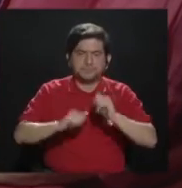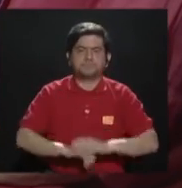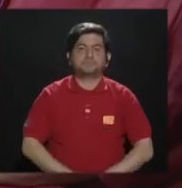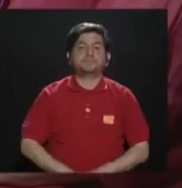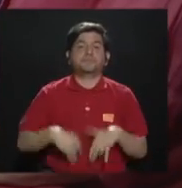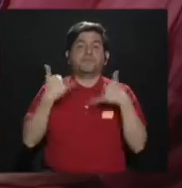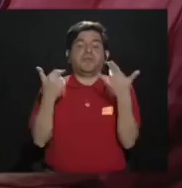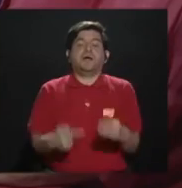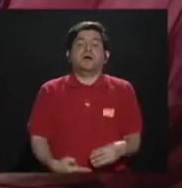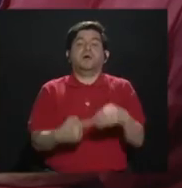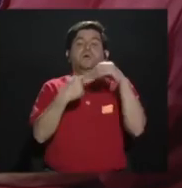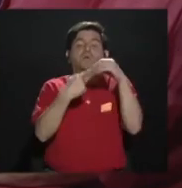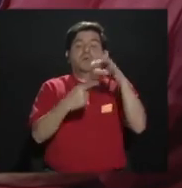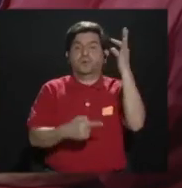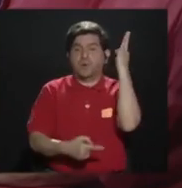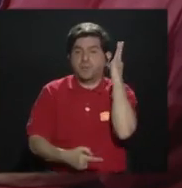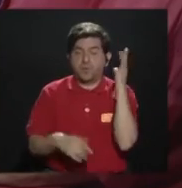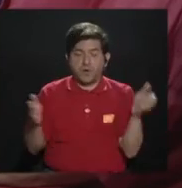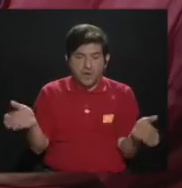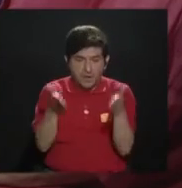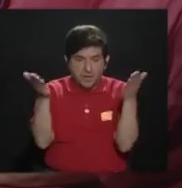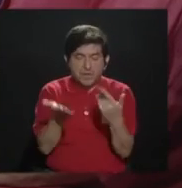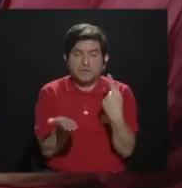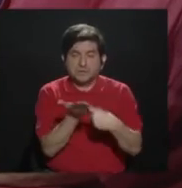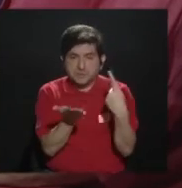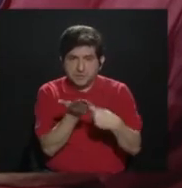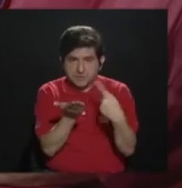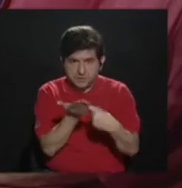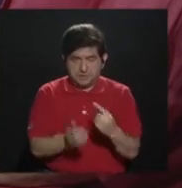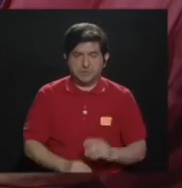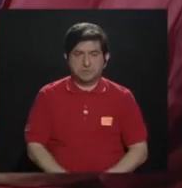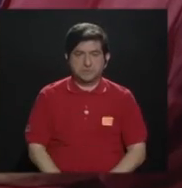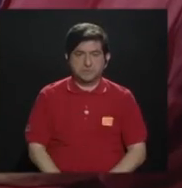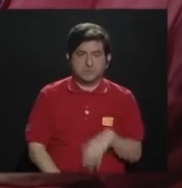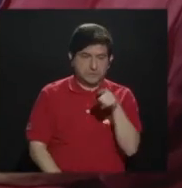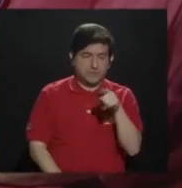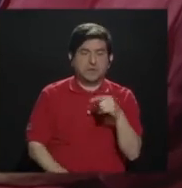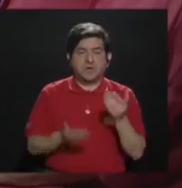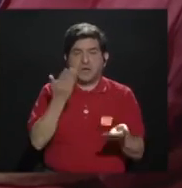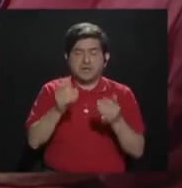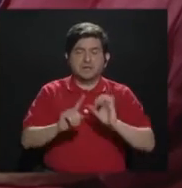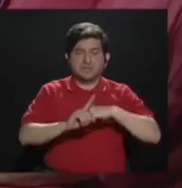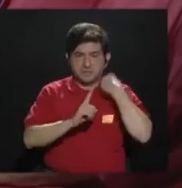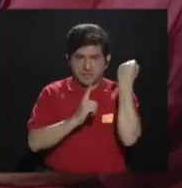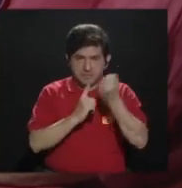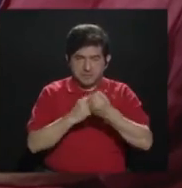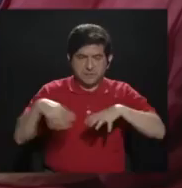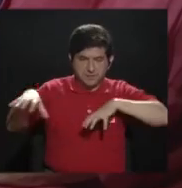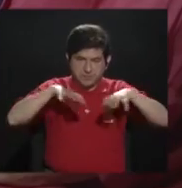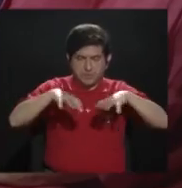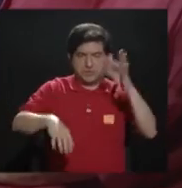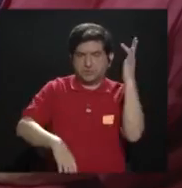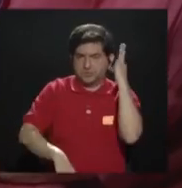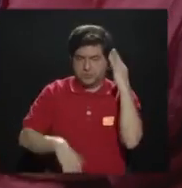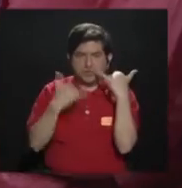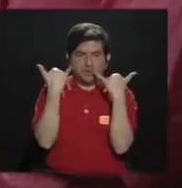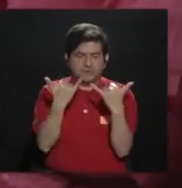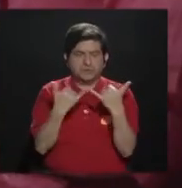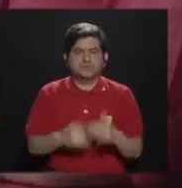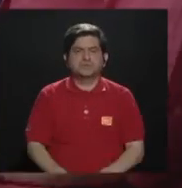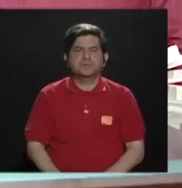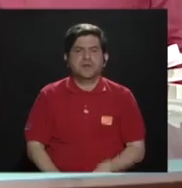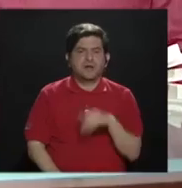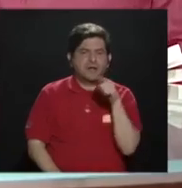Ahora, principalmente son las mujeres las que impulsan el debate en relación a determinadas cuestiones que el movimiento de mujeres viene